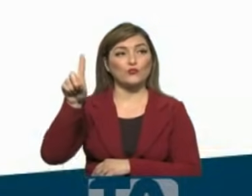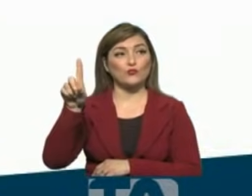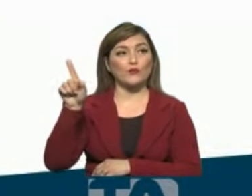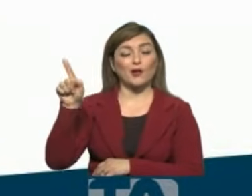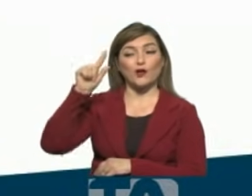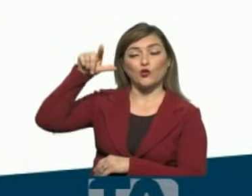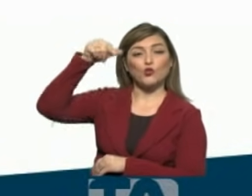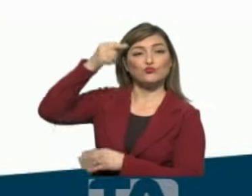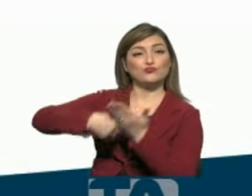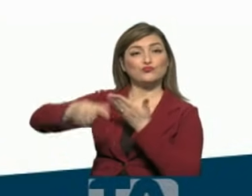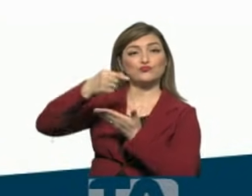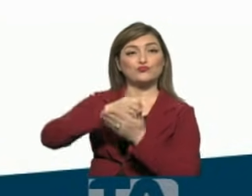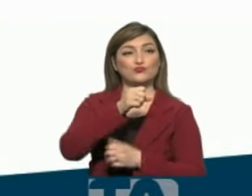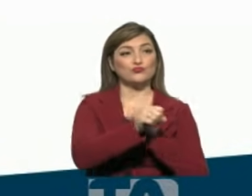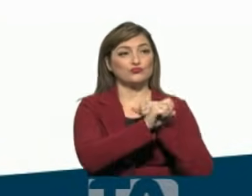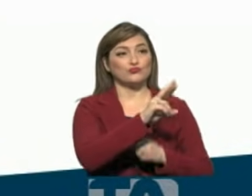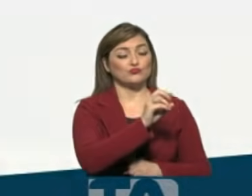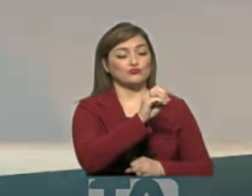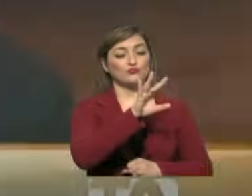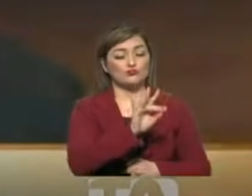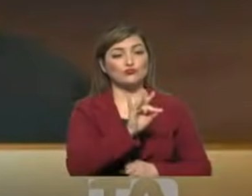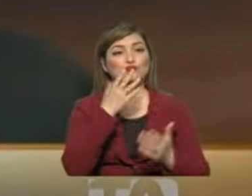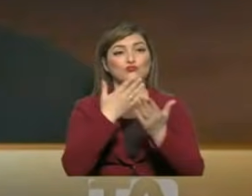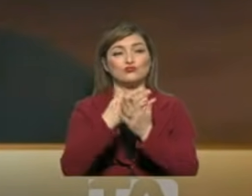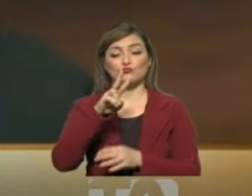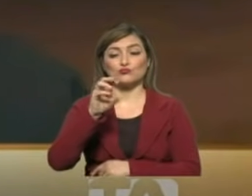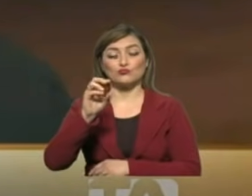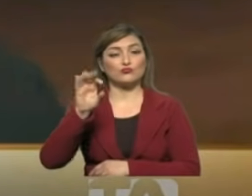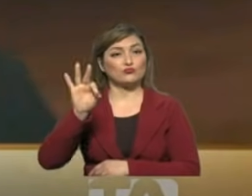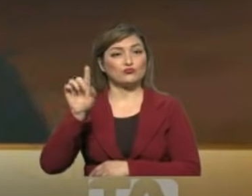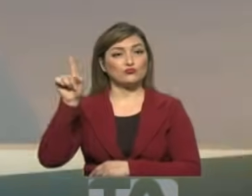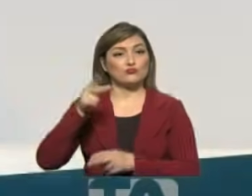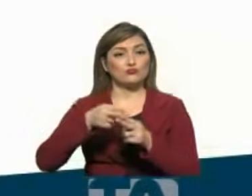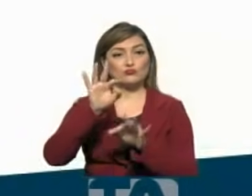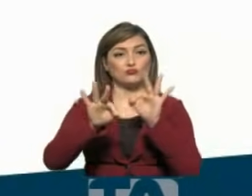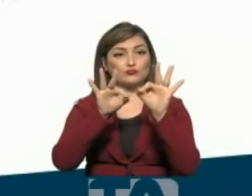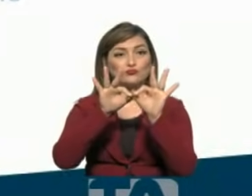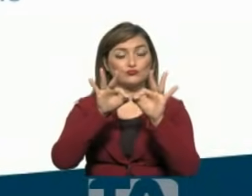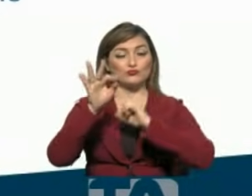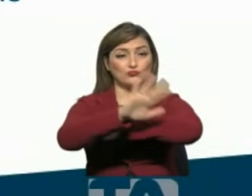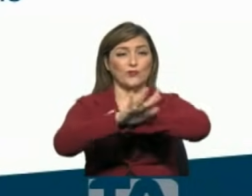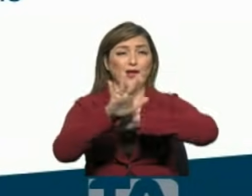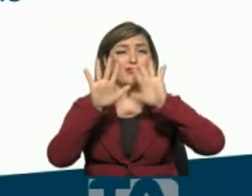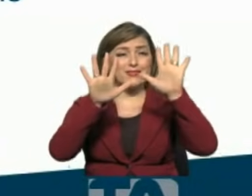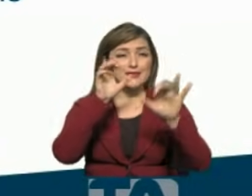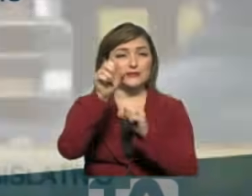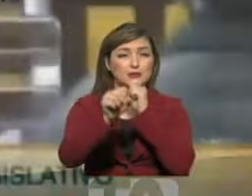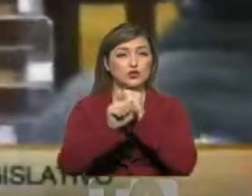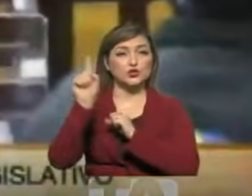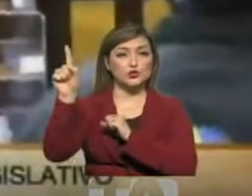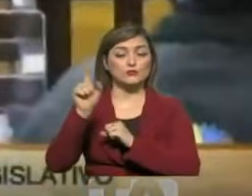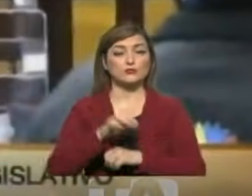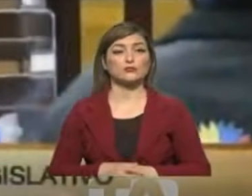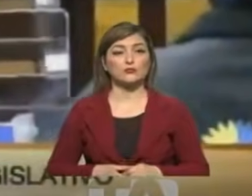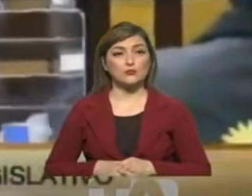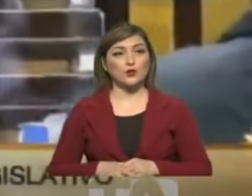quien fue gobernador del Guayas entre 2008 y 2009. Y en Pachacútic, el exprefecto de Zamora por una década, Salvador Quispe. Es,